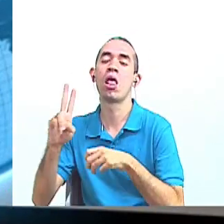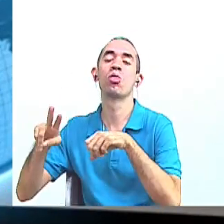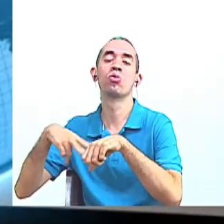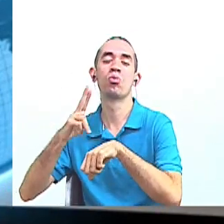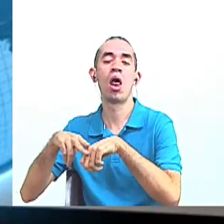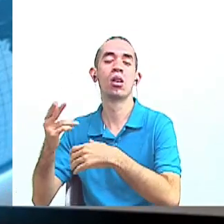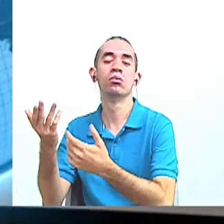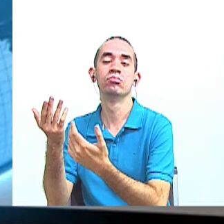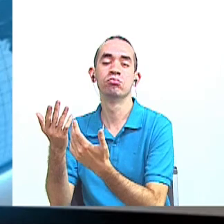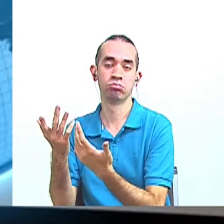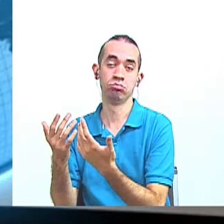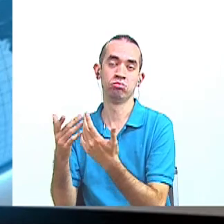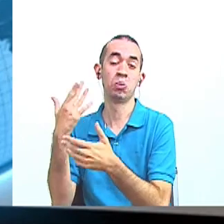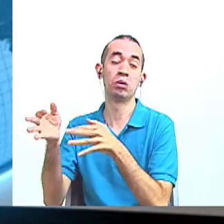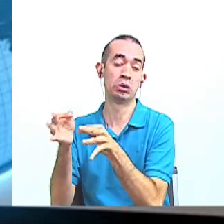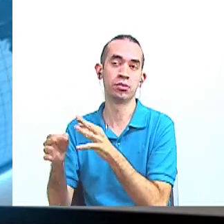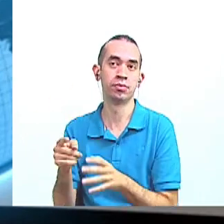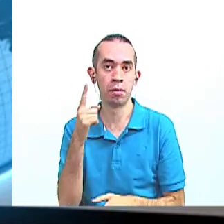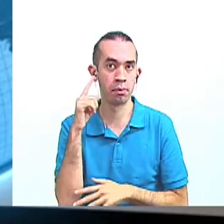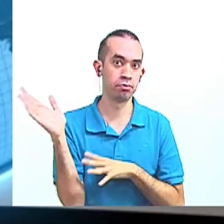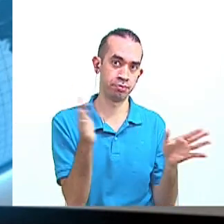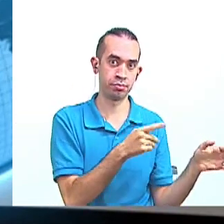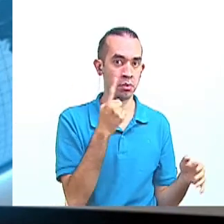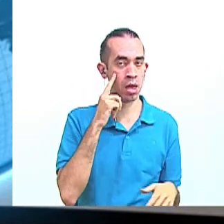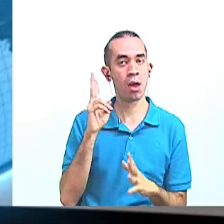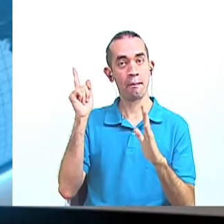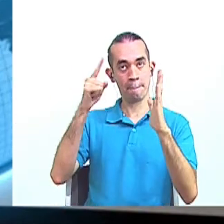Miren ustedes esta noticia. Estamos en